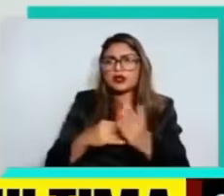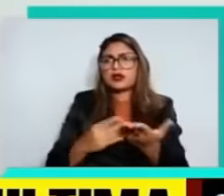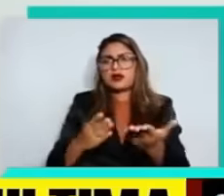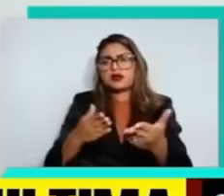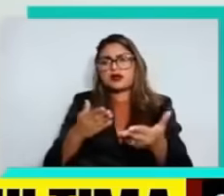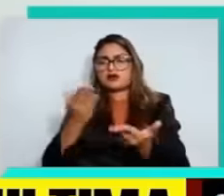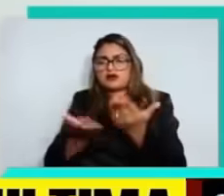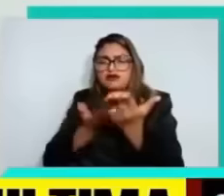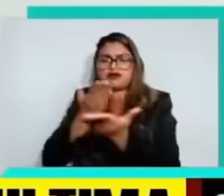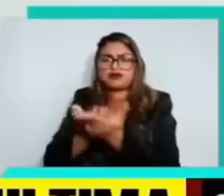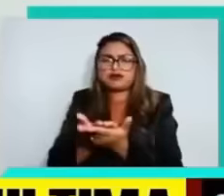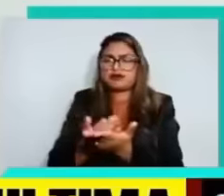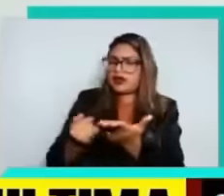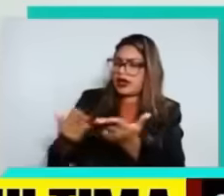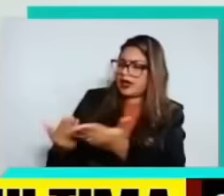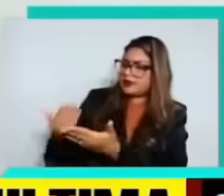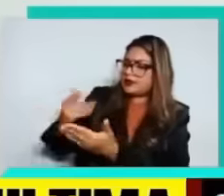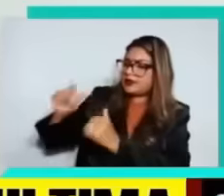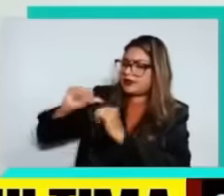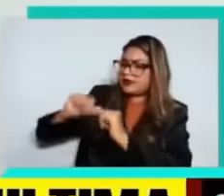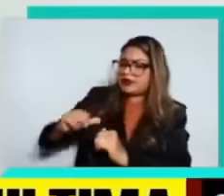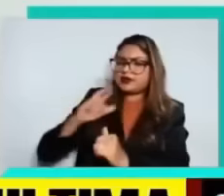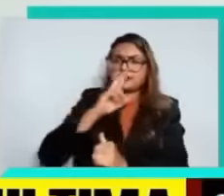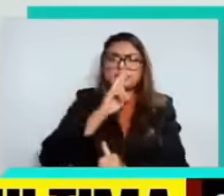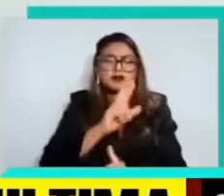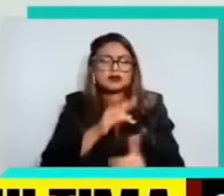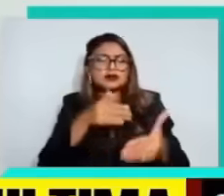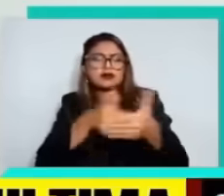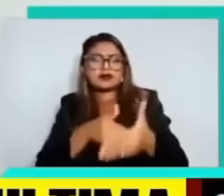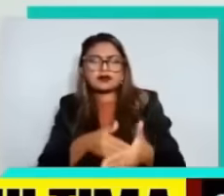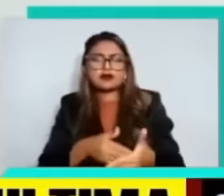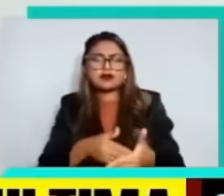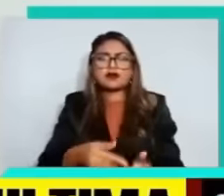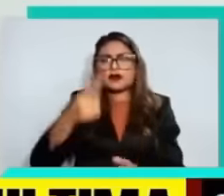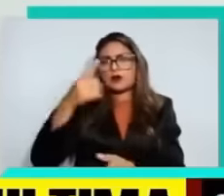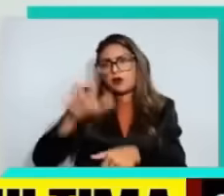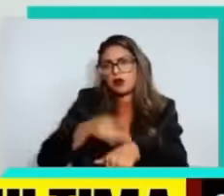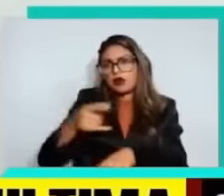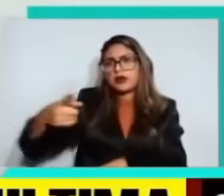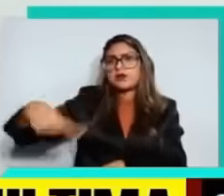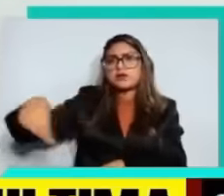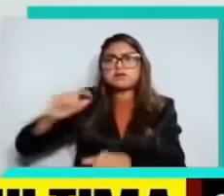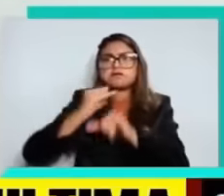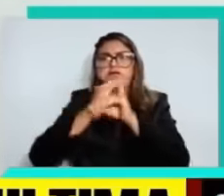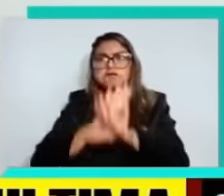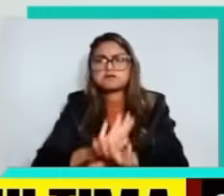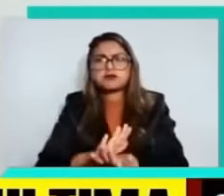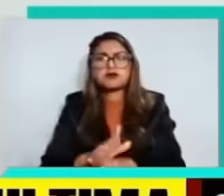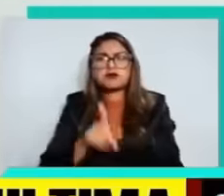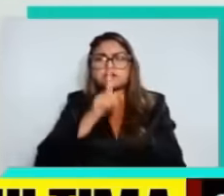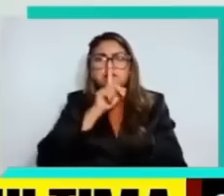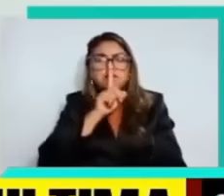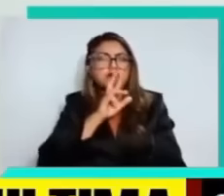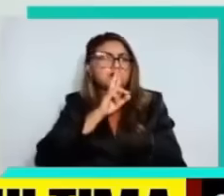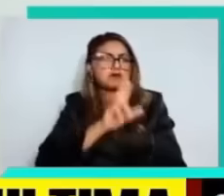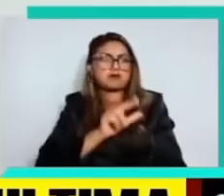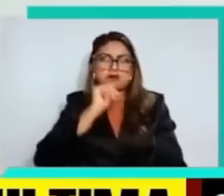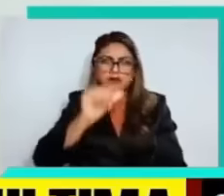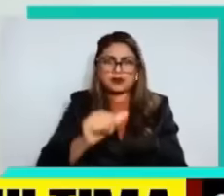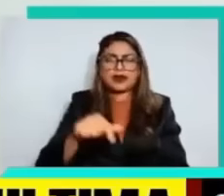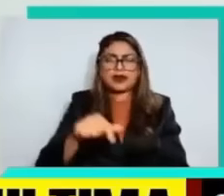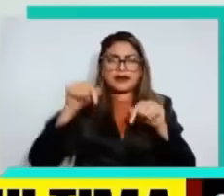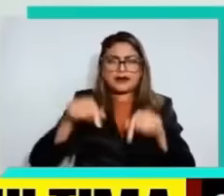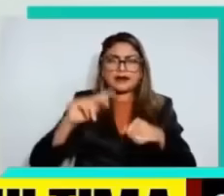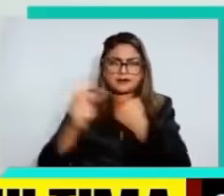ya explicamos, como les dije, el tema de la plataforma, ya les dijimos las consecuencias, pero también ya les dijimos que no